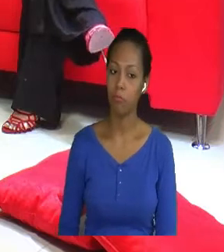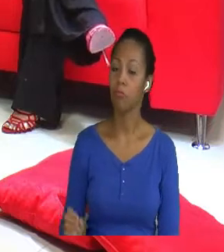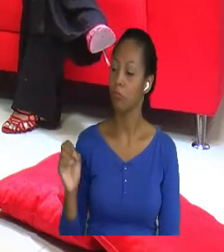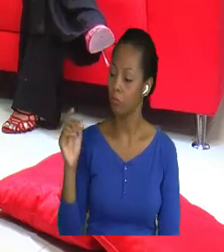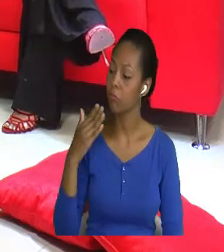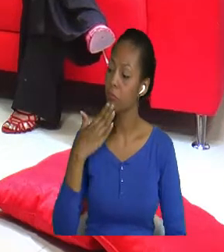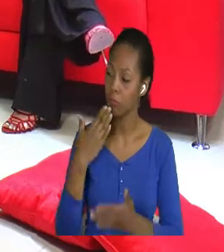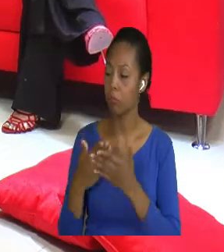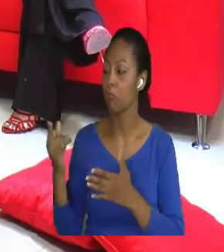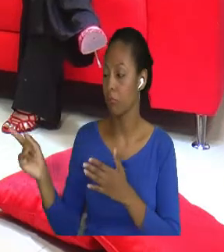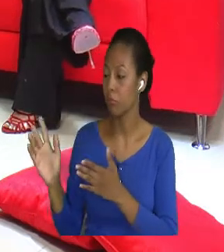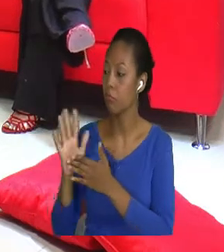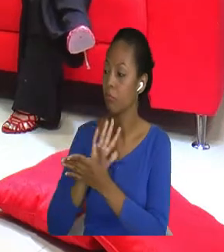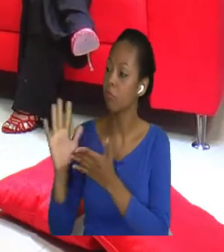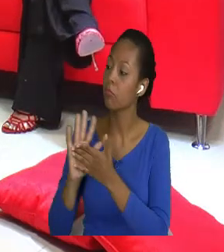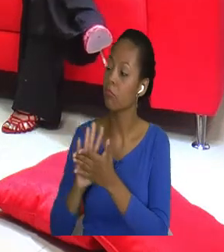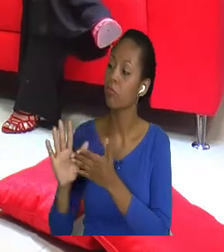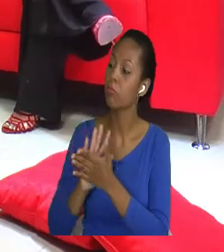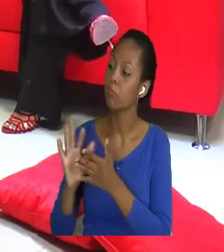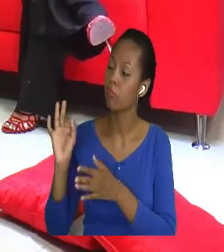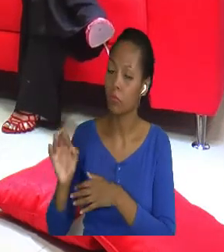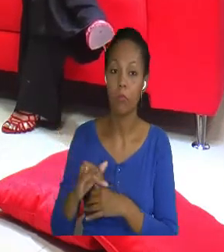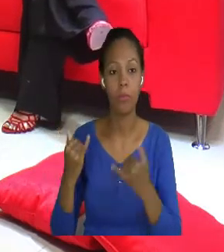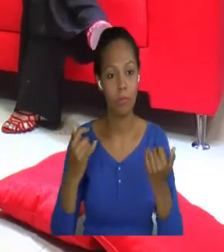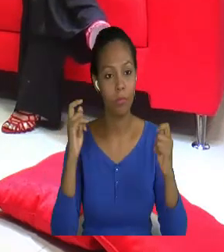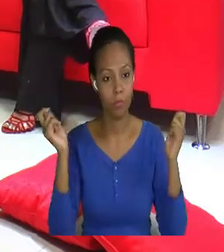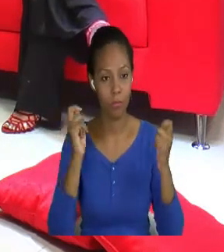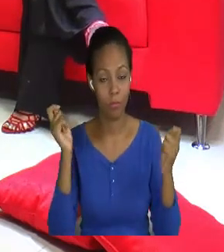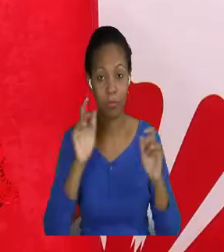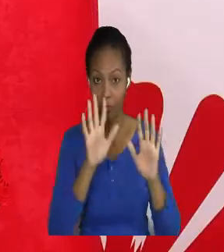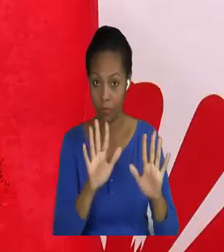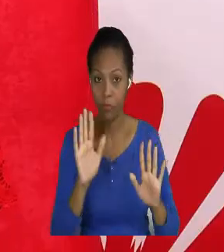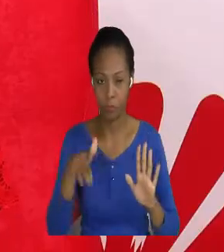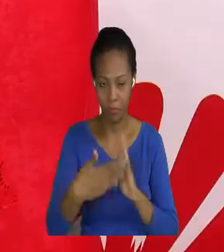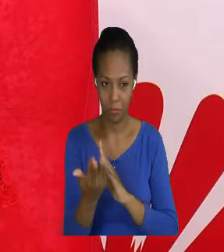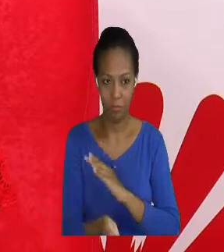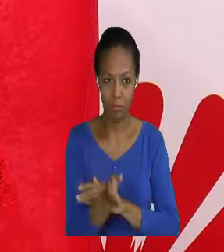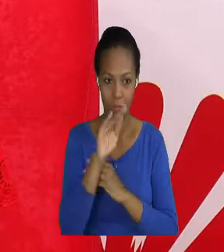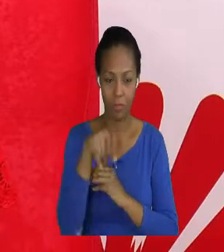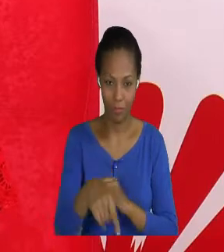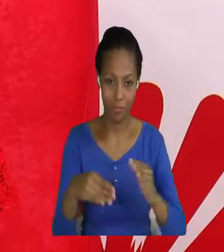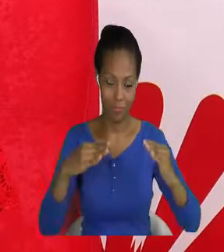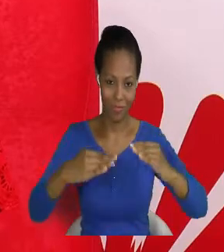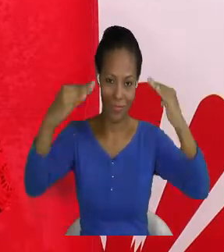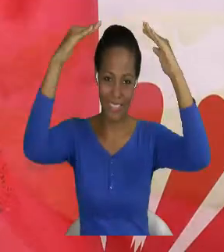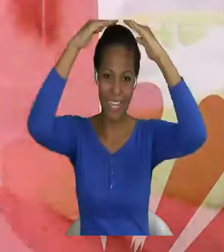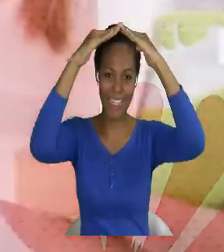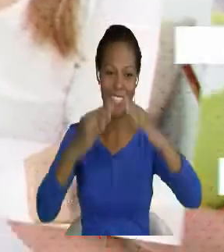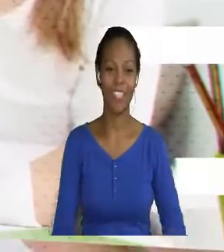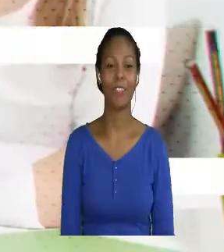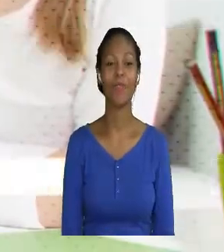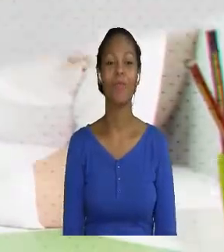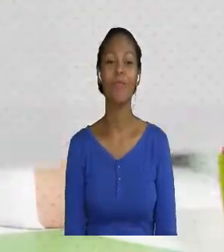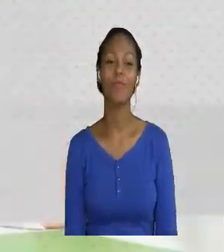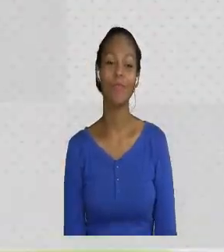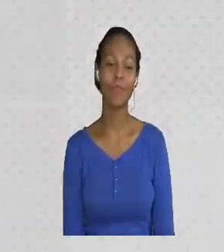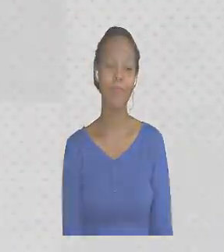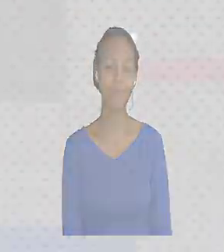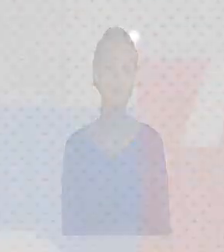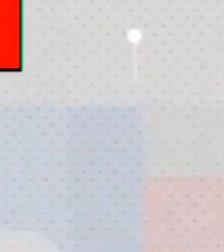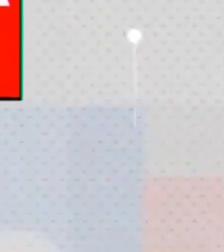los interrogantes de nuestros televidentes. Vamos a una pausa, ustedes no se muevan, ya regresamos con más aquí en casa.